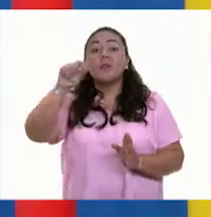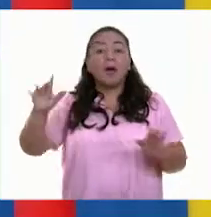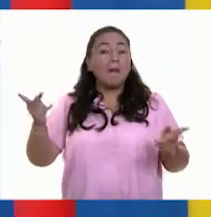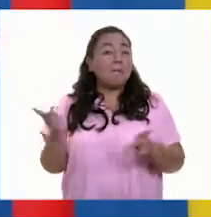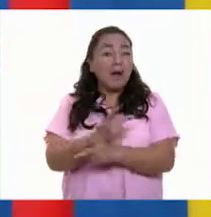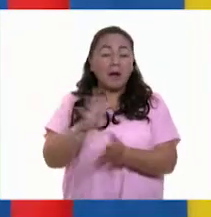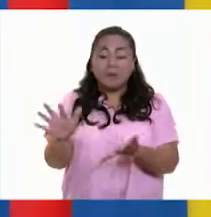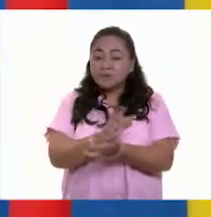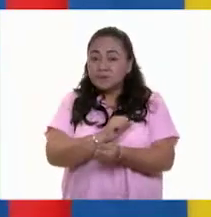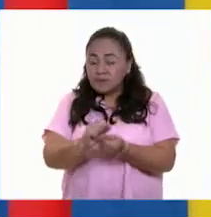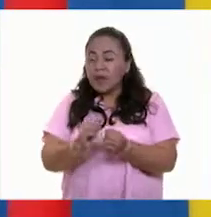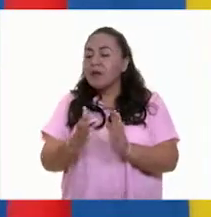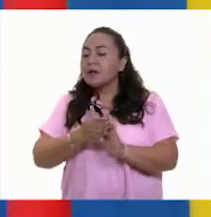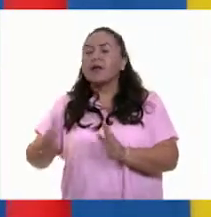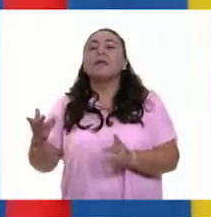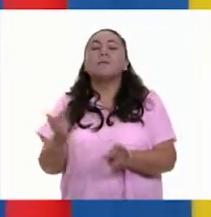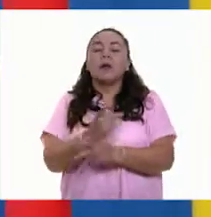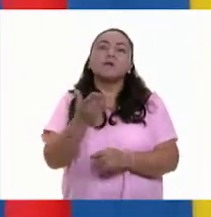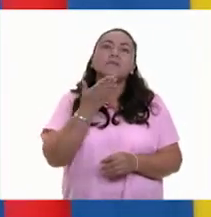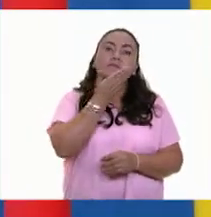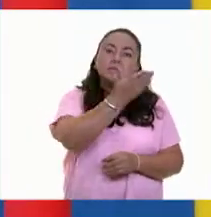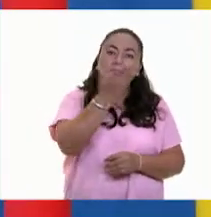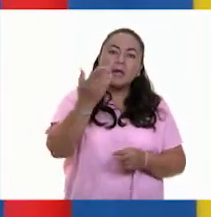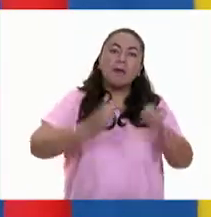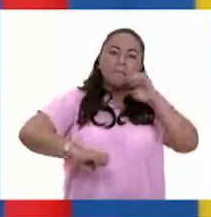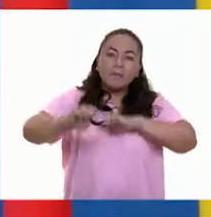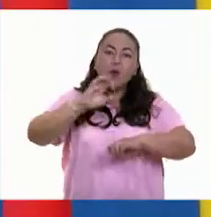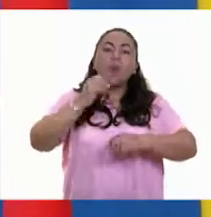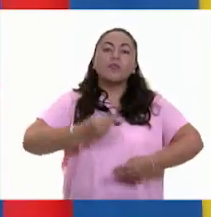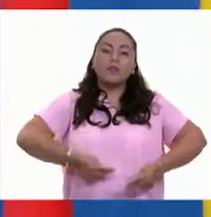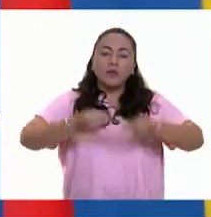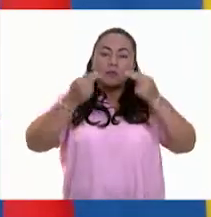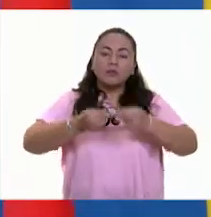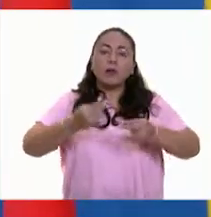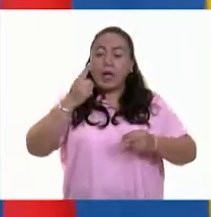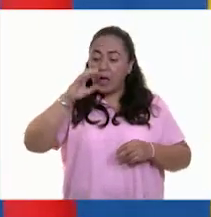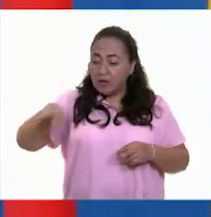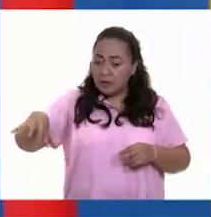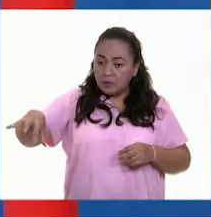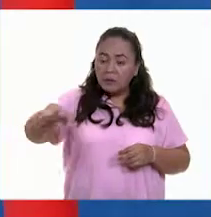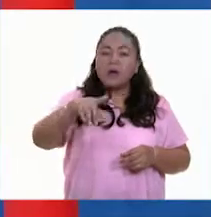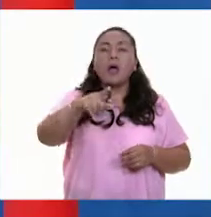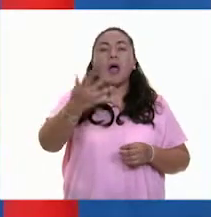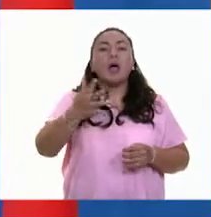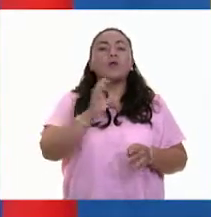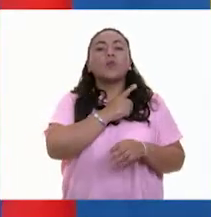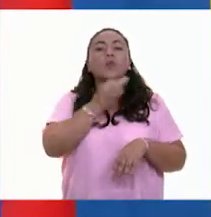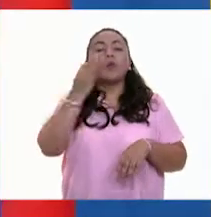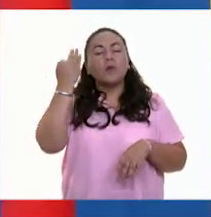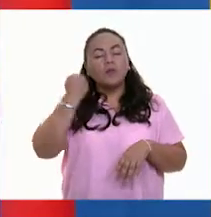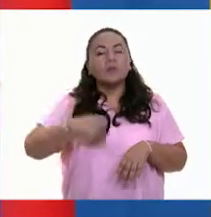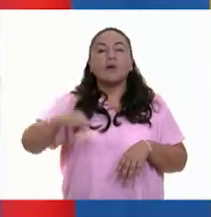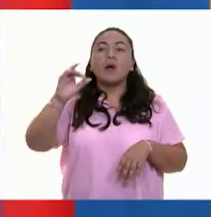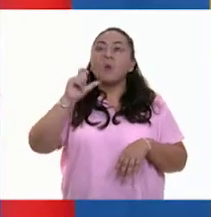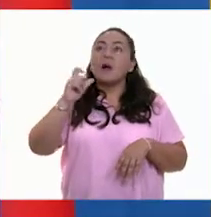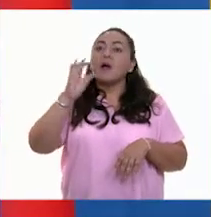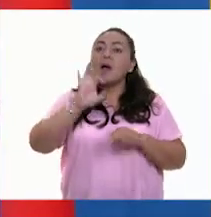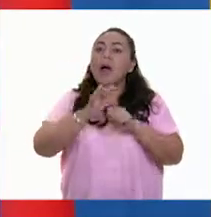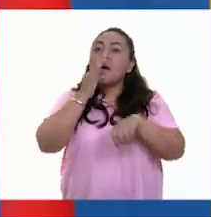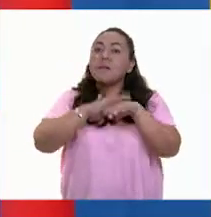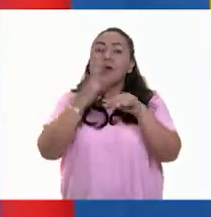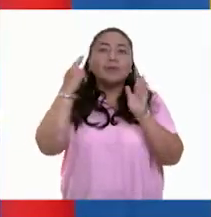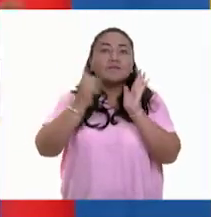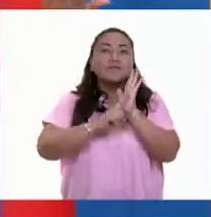catastrófico. Solicitar a las empresas o negocios que se encuentren en zonas vulnerables a realizar simulacros de desalojo e